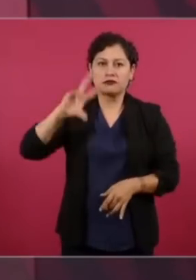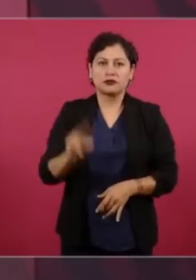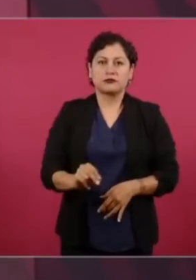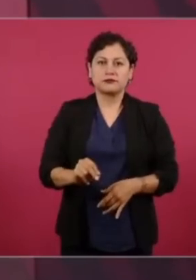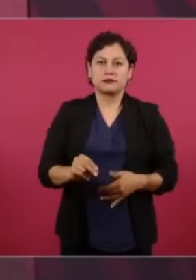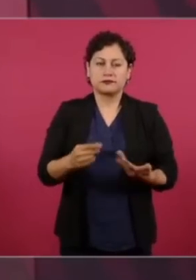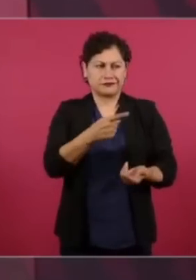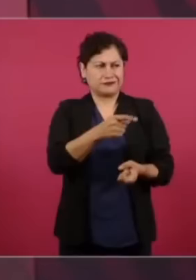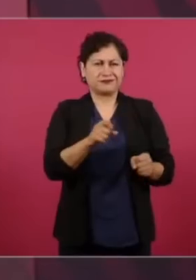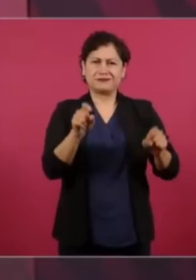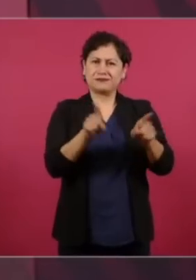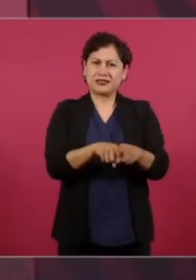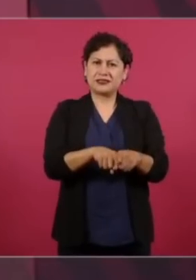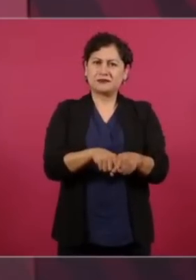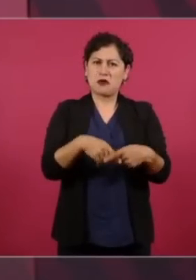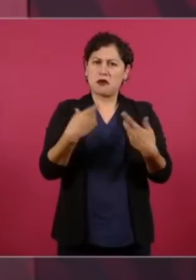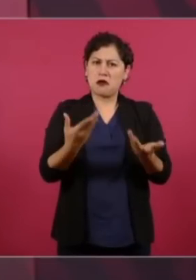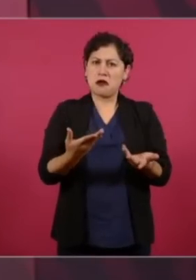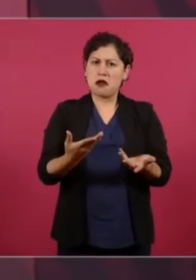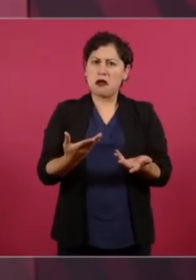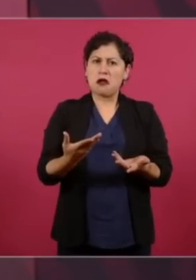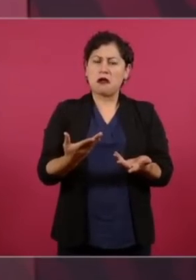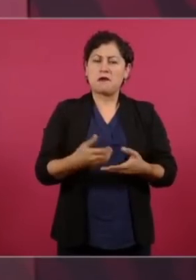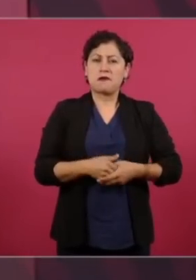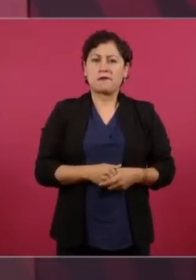Siguen en lo mismo.